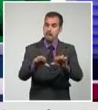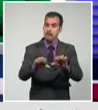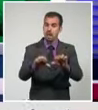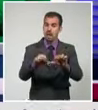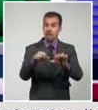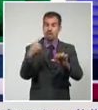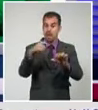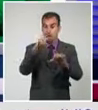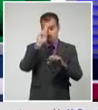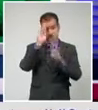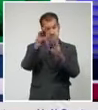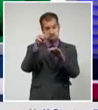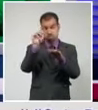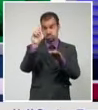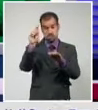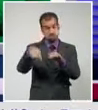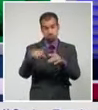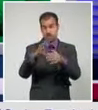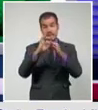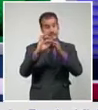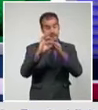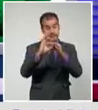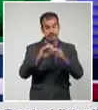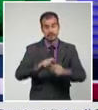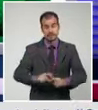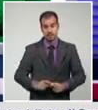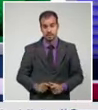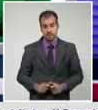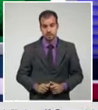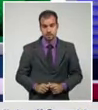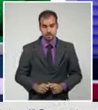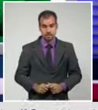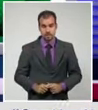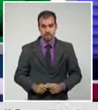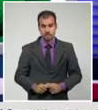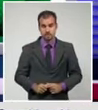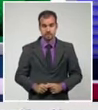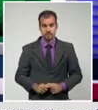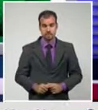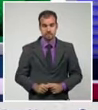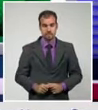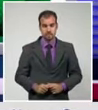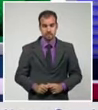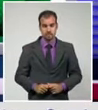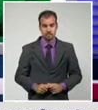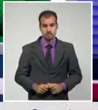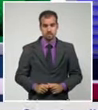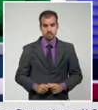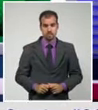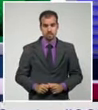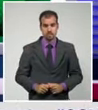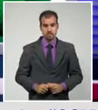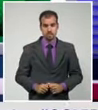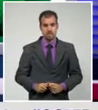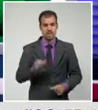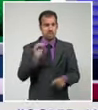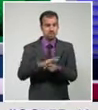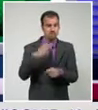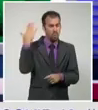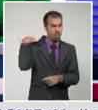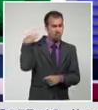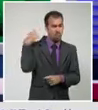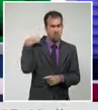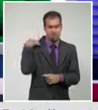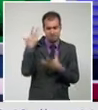terapia intensiva y hizo un cuadro de edema agudo del pulmón, una